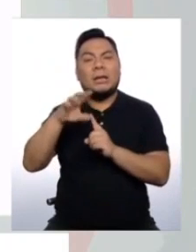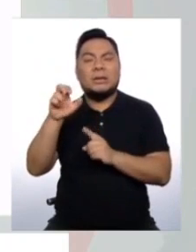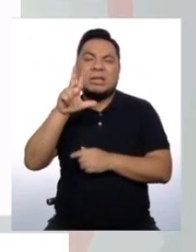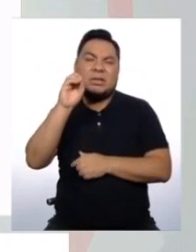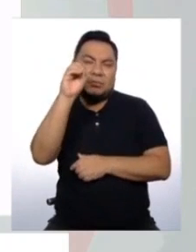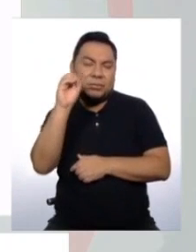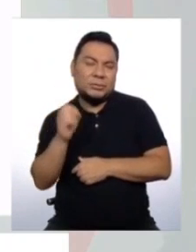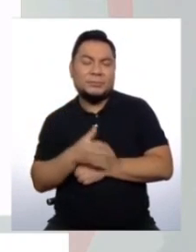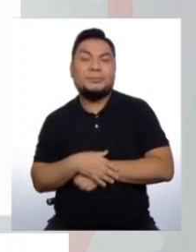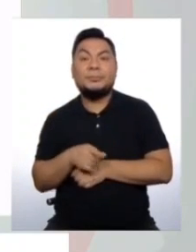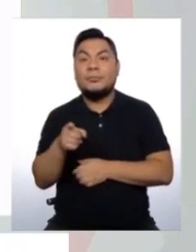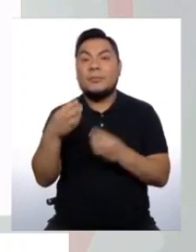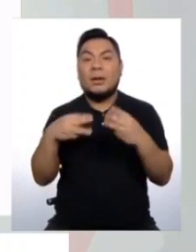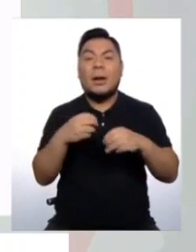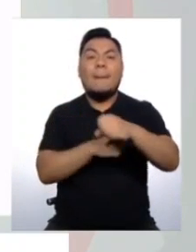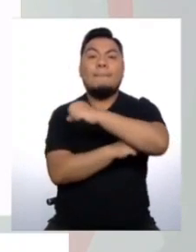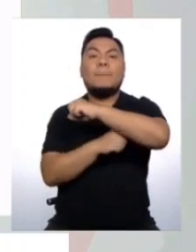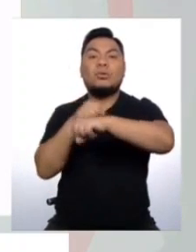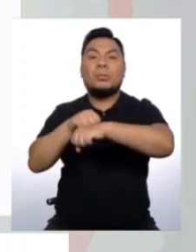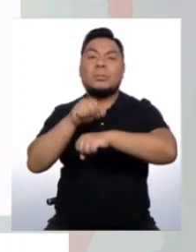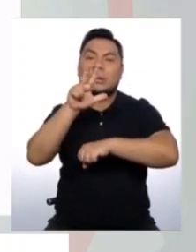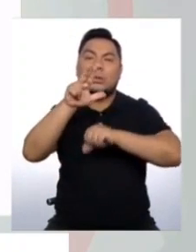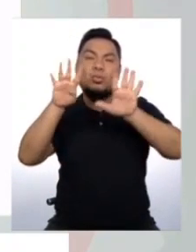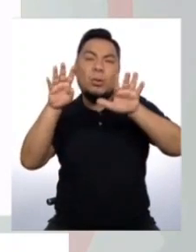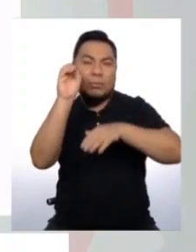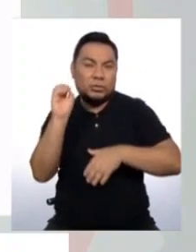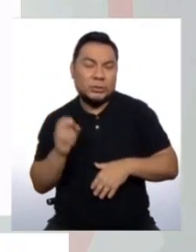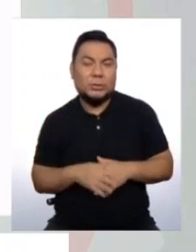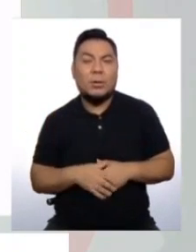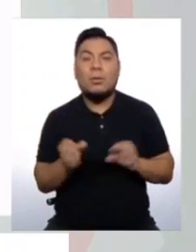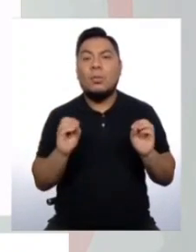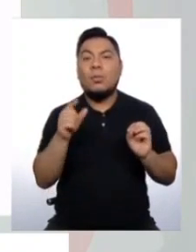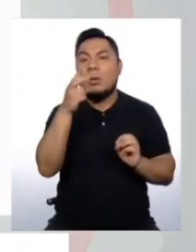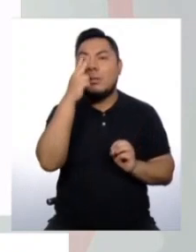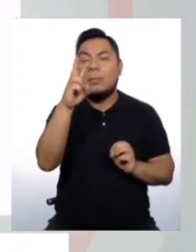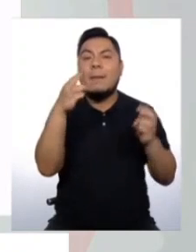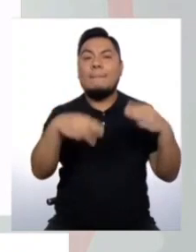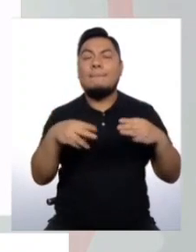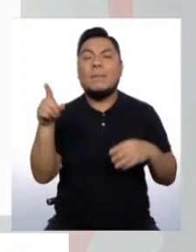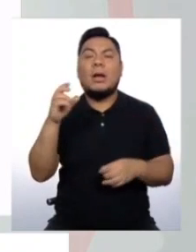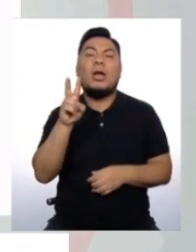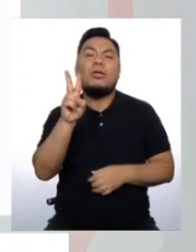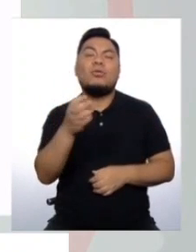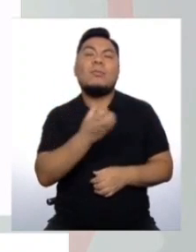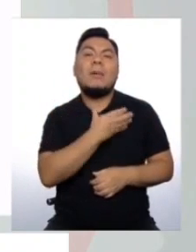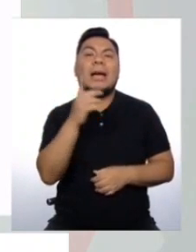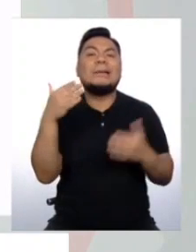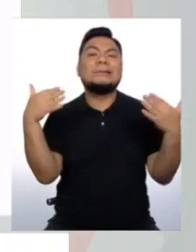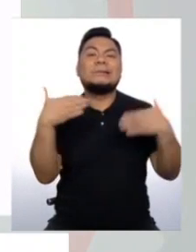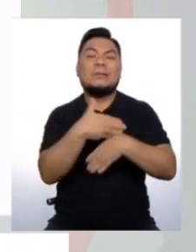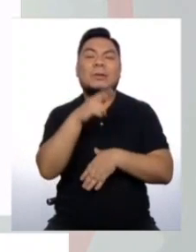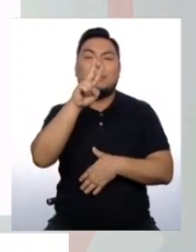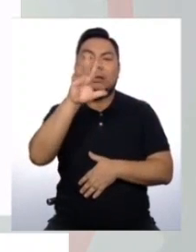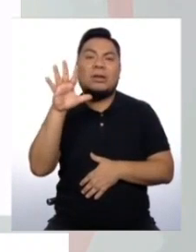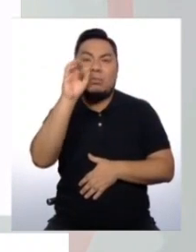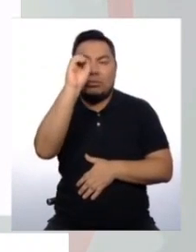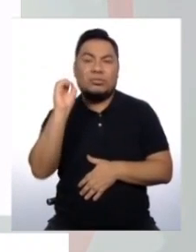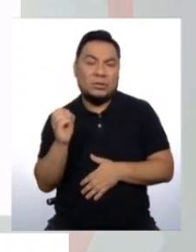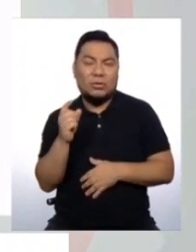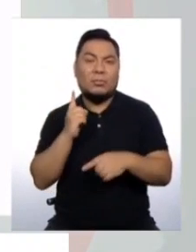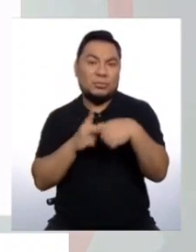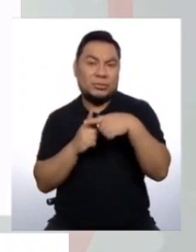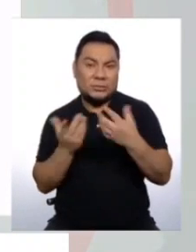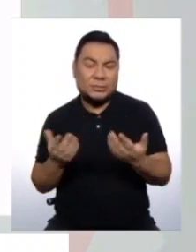positividad, o el mercado de Puente Piedra, 39%, o podemos ver el mercado 2 de mayo en Chimbote, 25% de